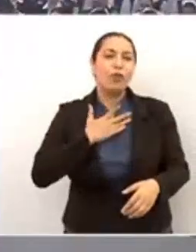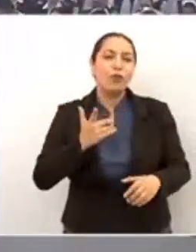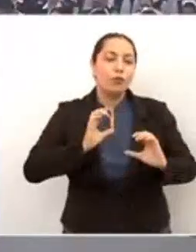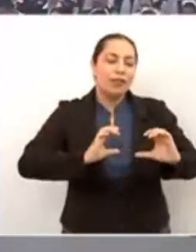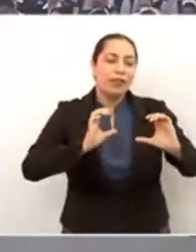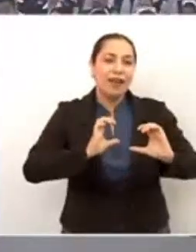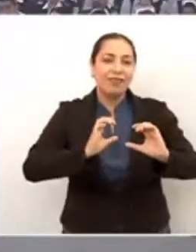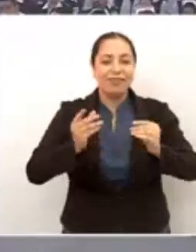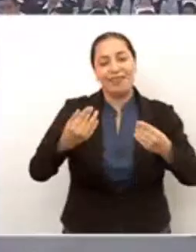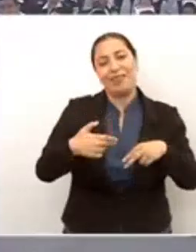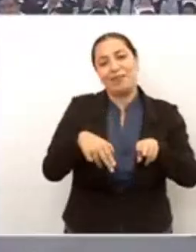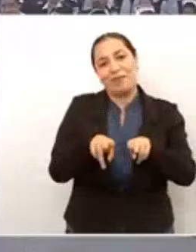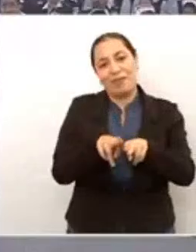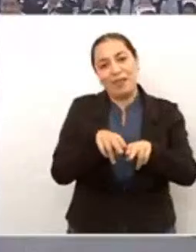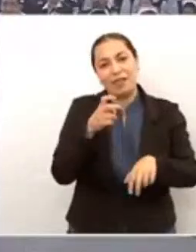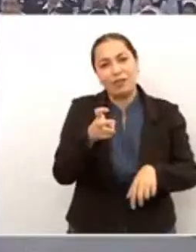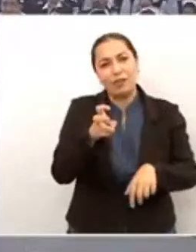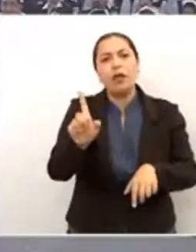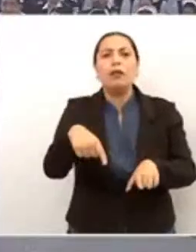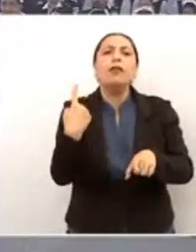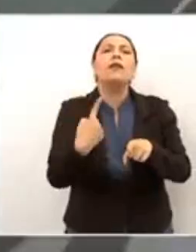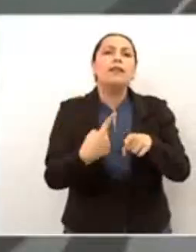¿Y quién reconoce ese trabajo?